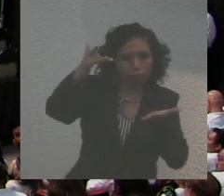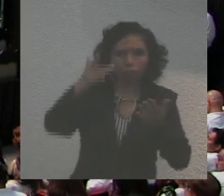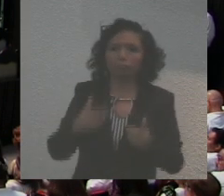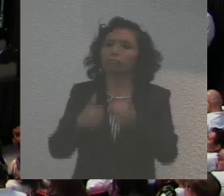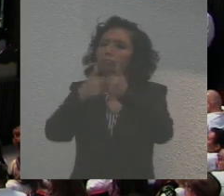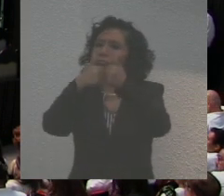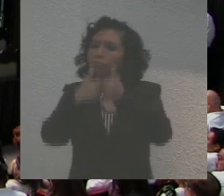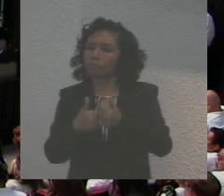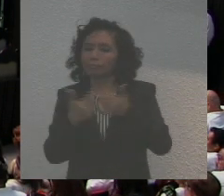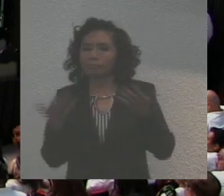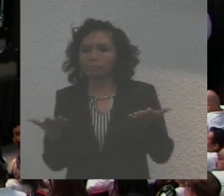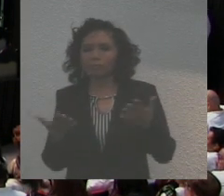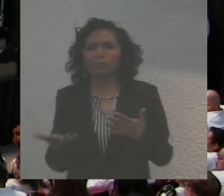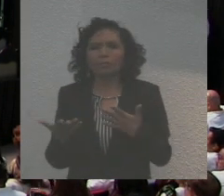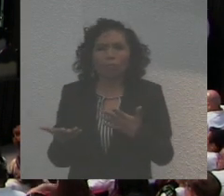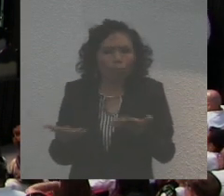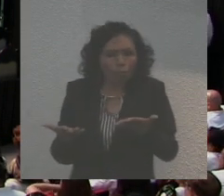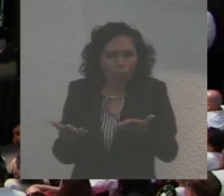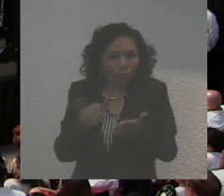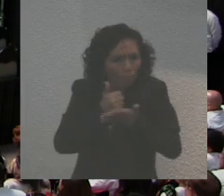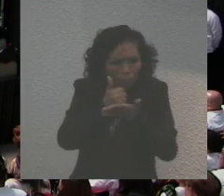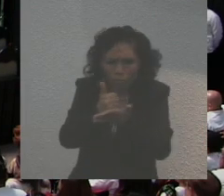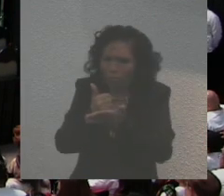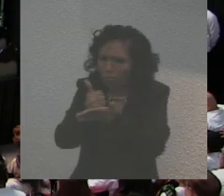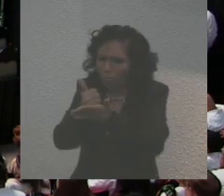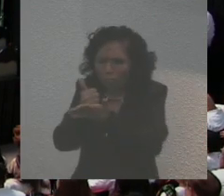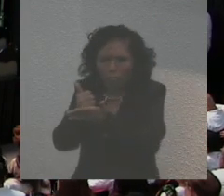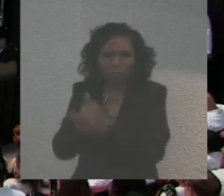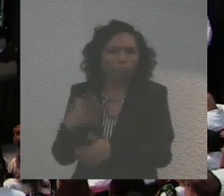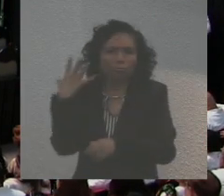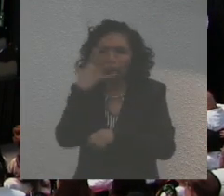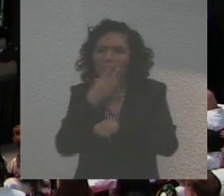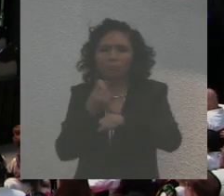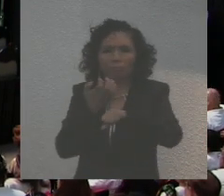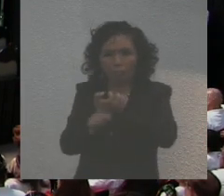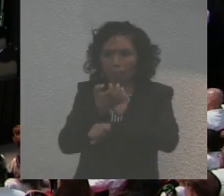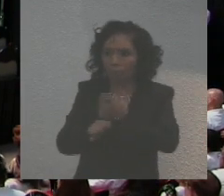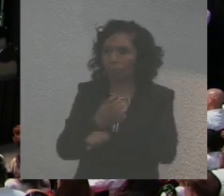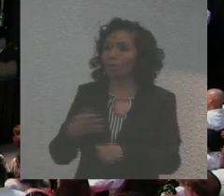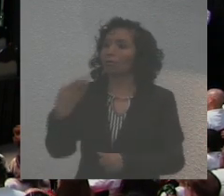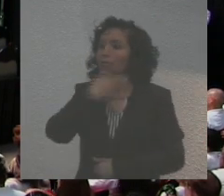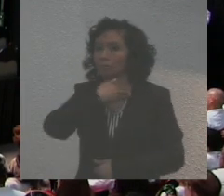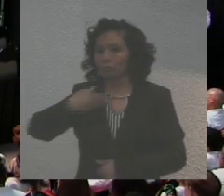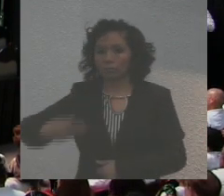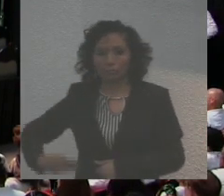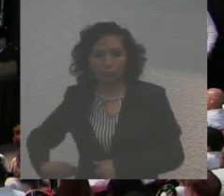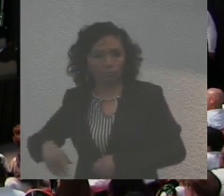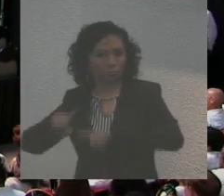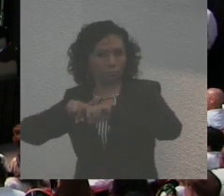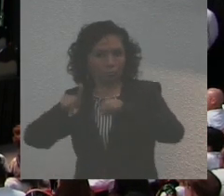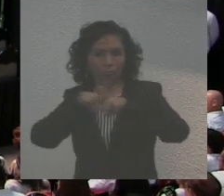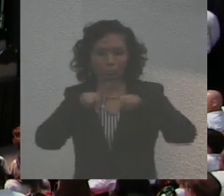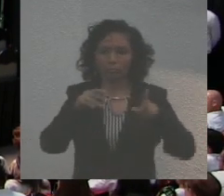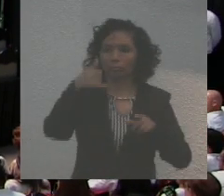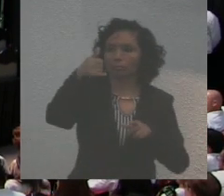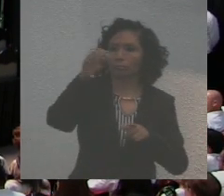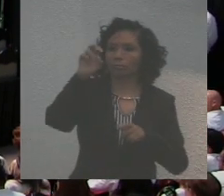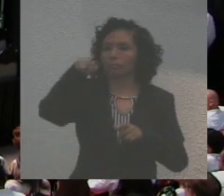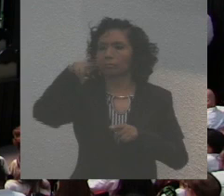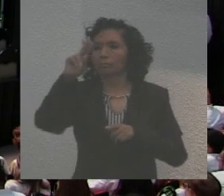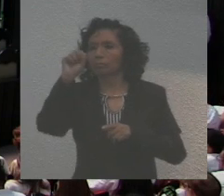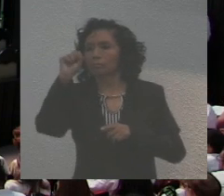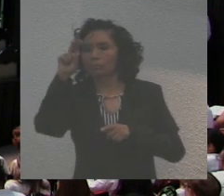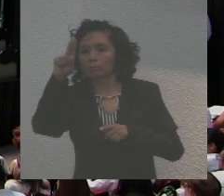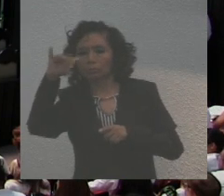aquí y por hacer tanto para este bellísimo Estado, a las y los presidentes municipales, Jensuni, Mari, Eri,